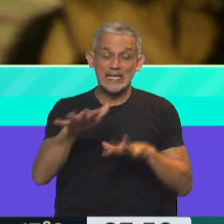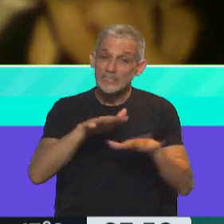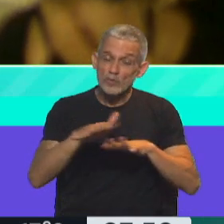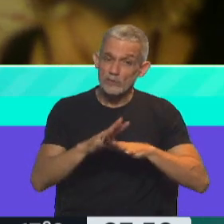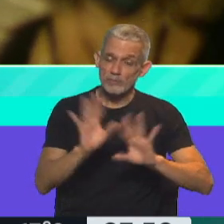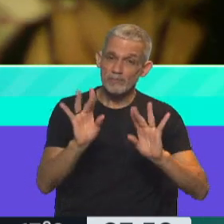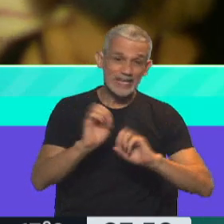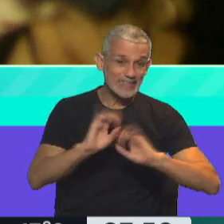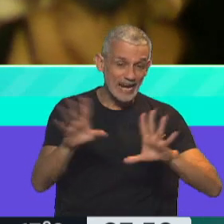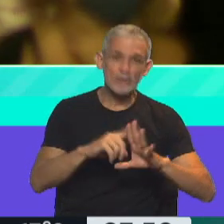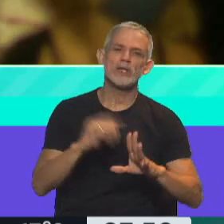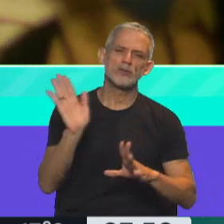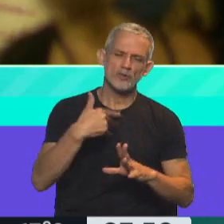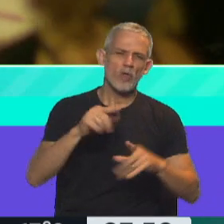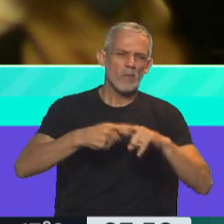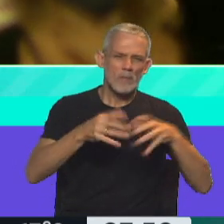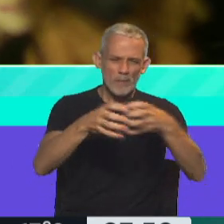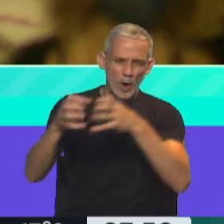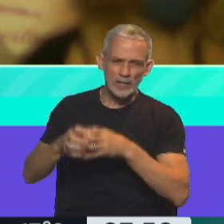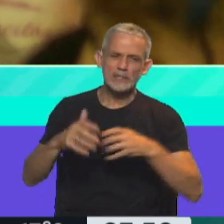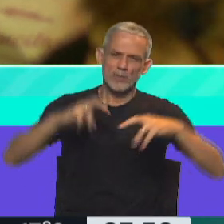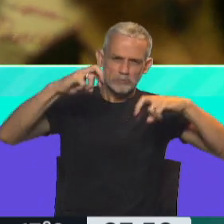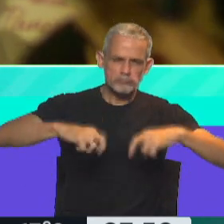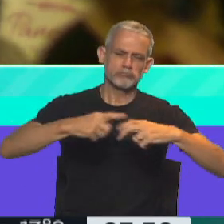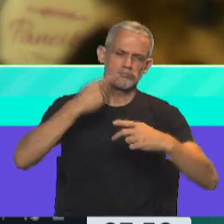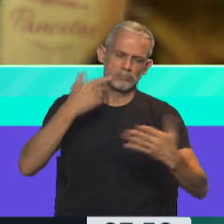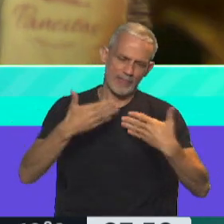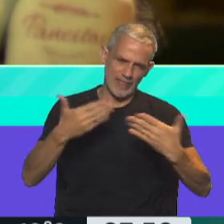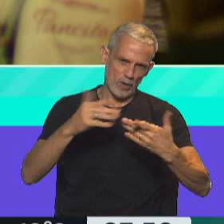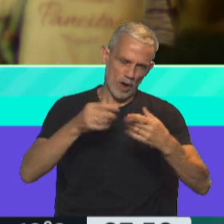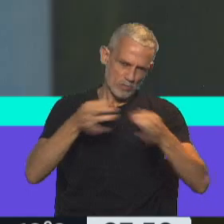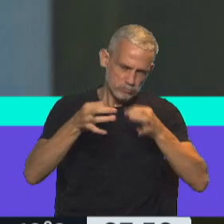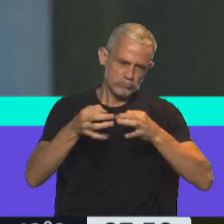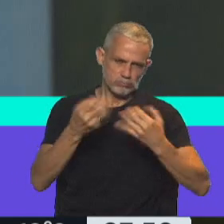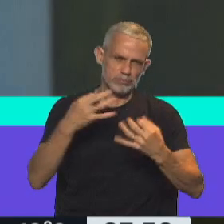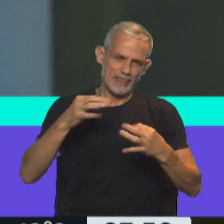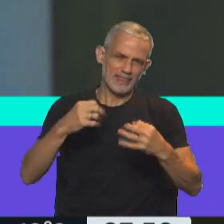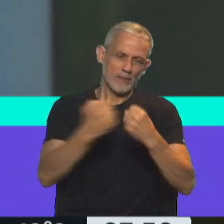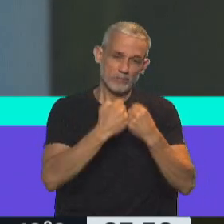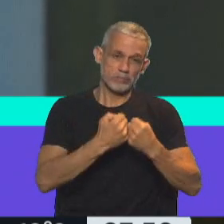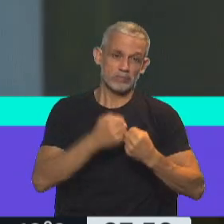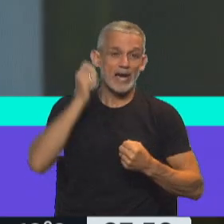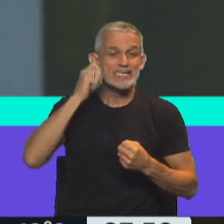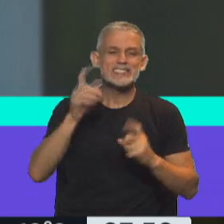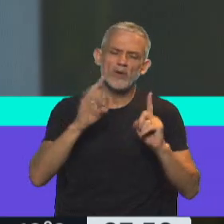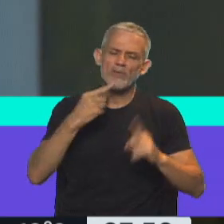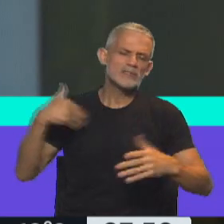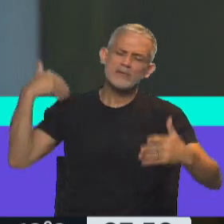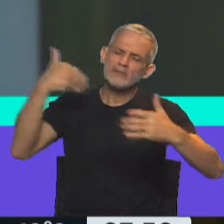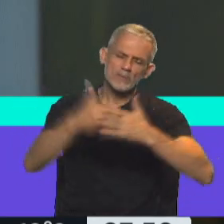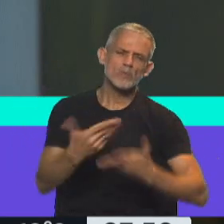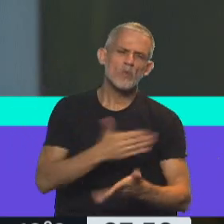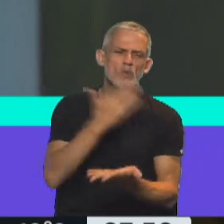dramática, lo ideal sería que todos los espacios políticos se sienten a dialogar precisamente porque es un tema que, como dijo Kicillof, viene desde hace mucho tiempo,